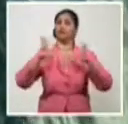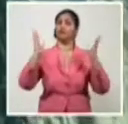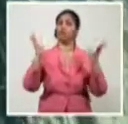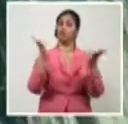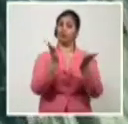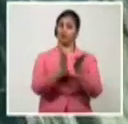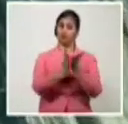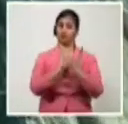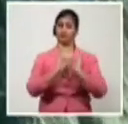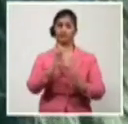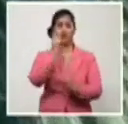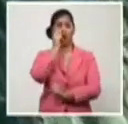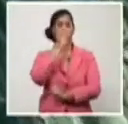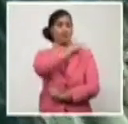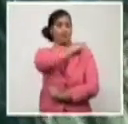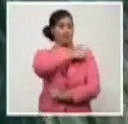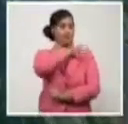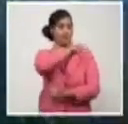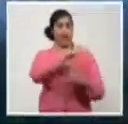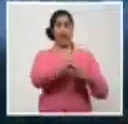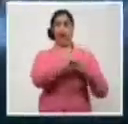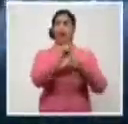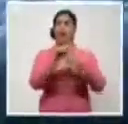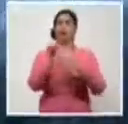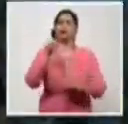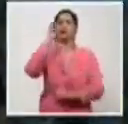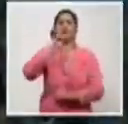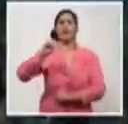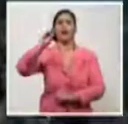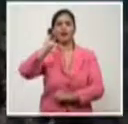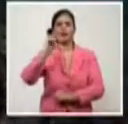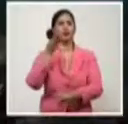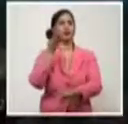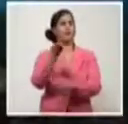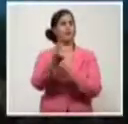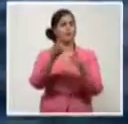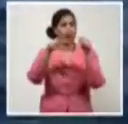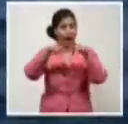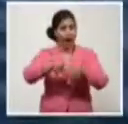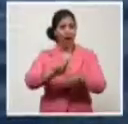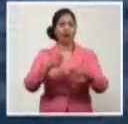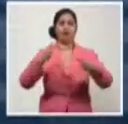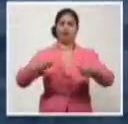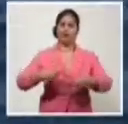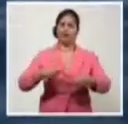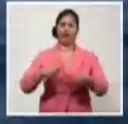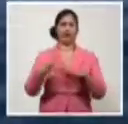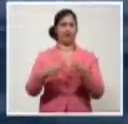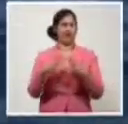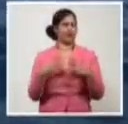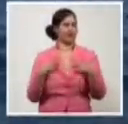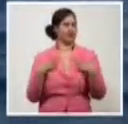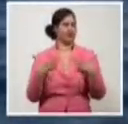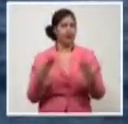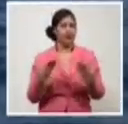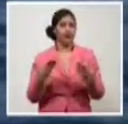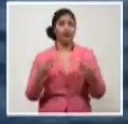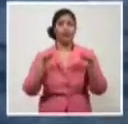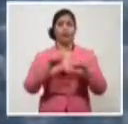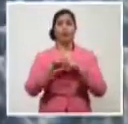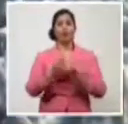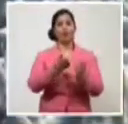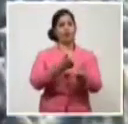a la comunidad científica y a los gobiernos a actuar ahora y advirtió que de continuar la degradación de los